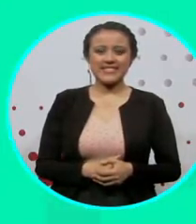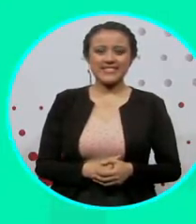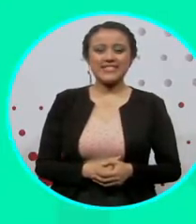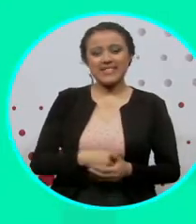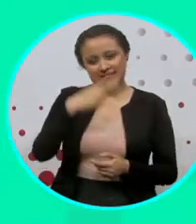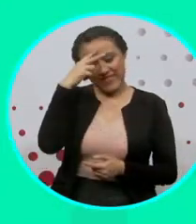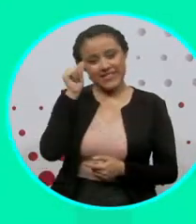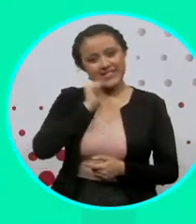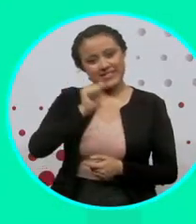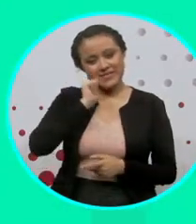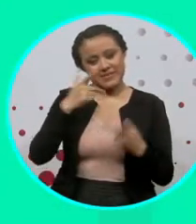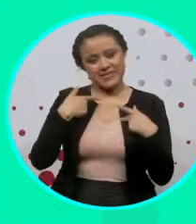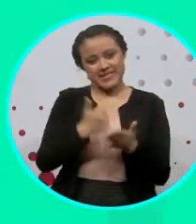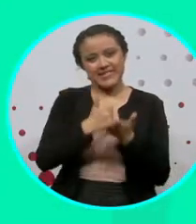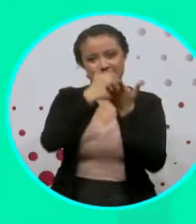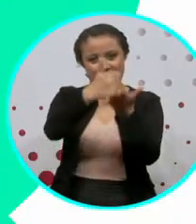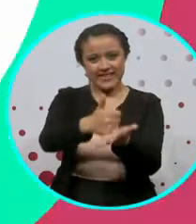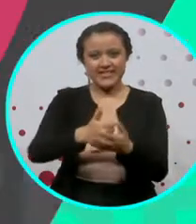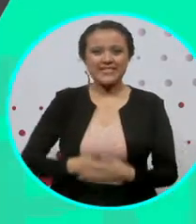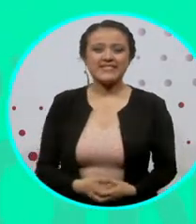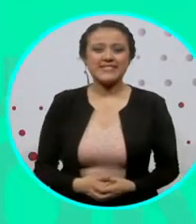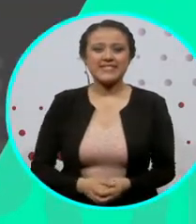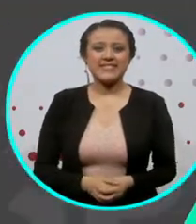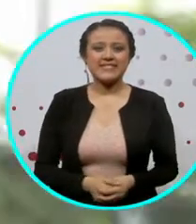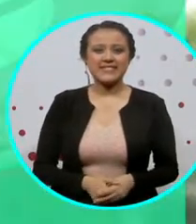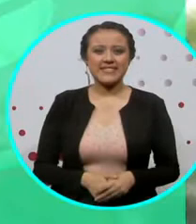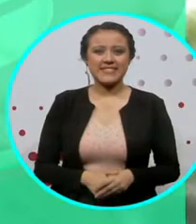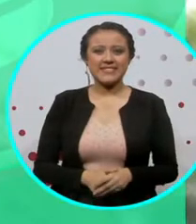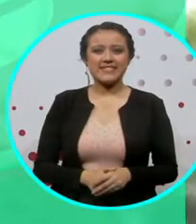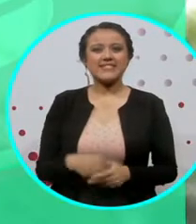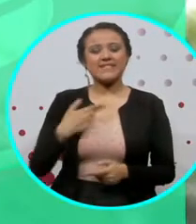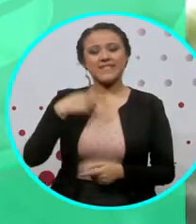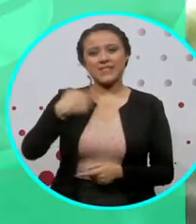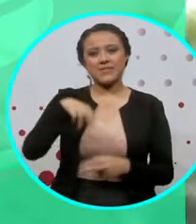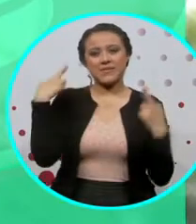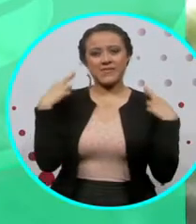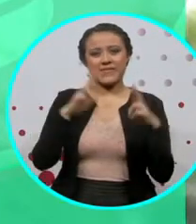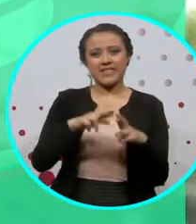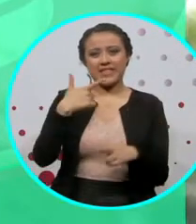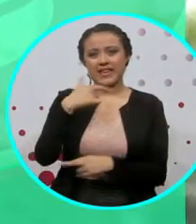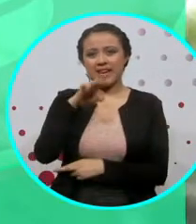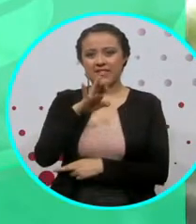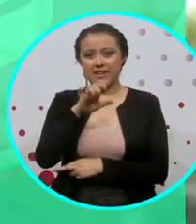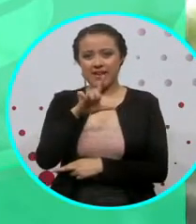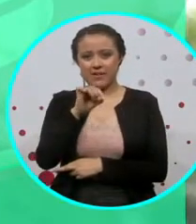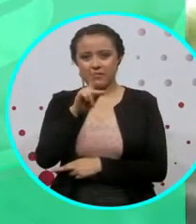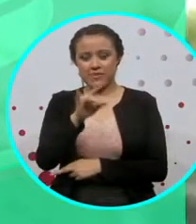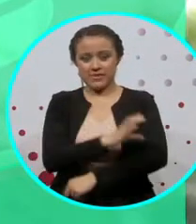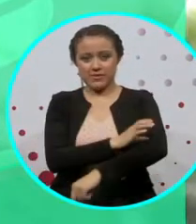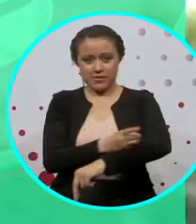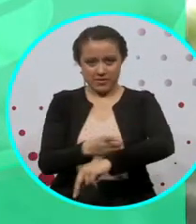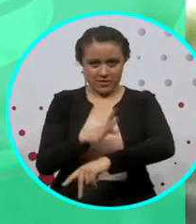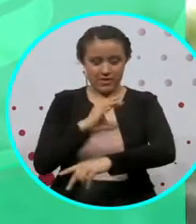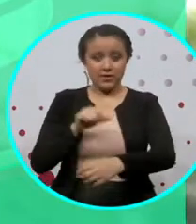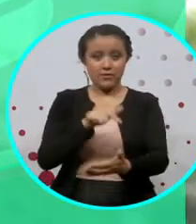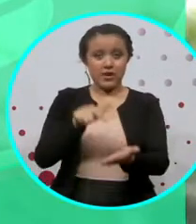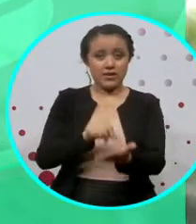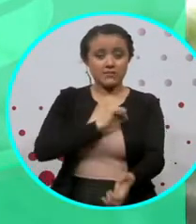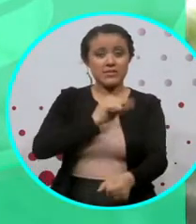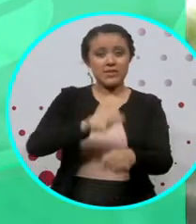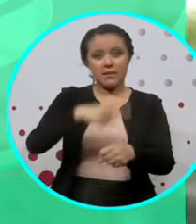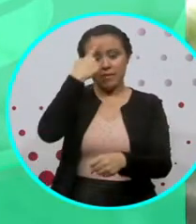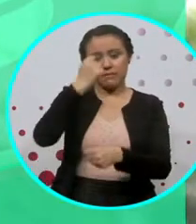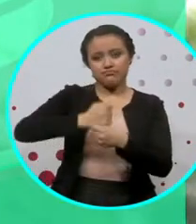En México, siempre hay alguien que ayude. Soy la maestra Gabriela López, coordinadora del Centro Especializado de Atención